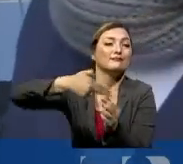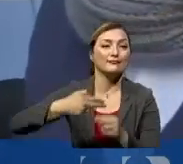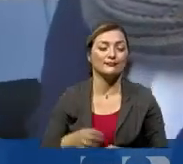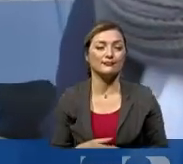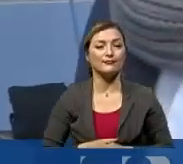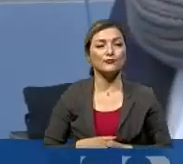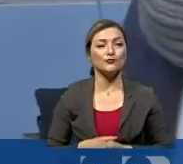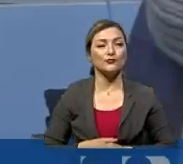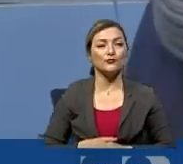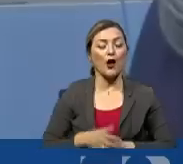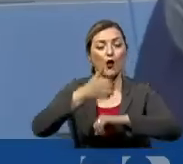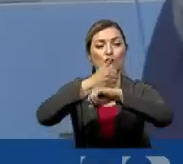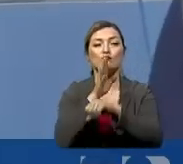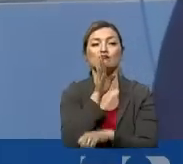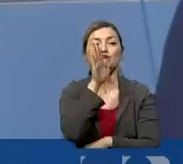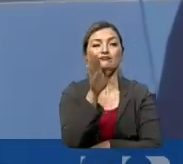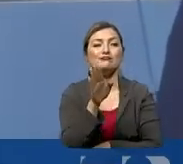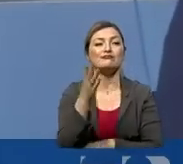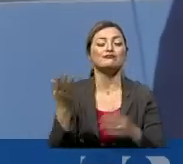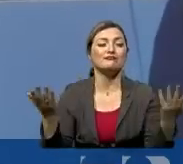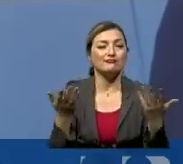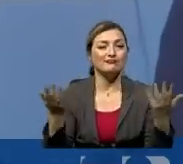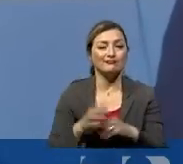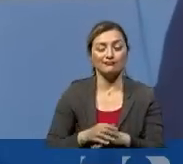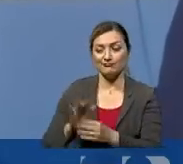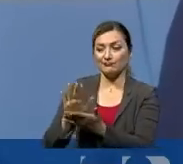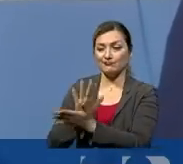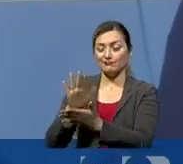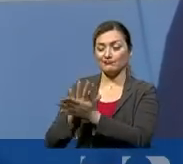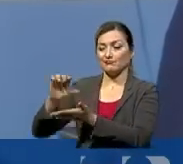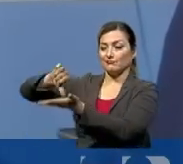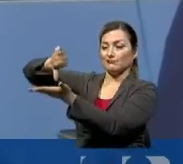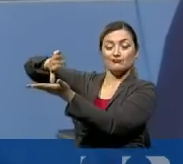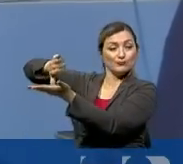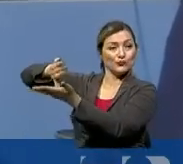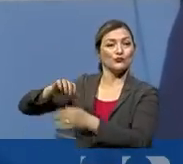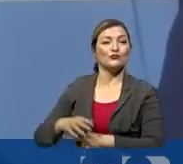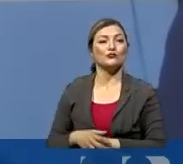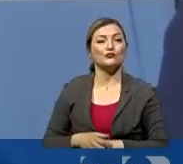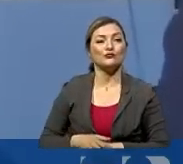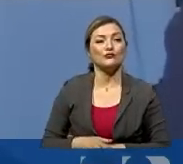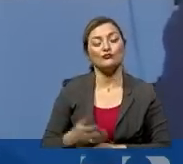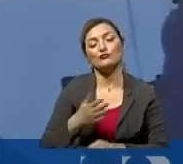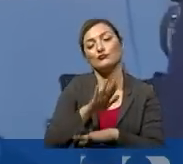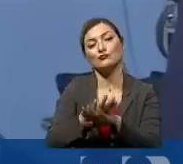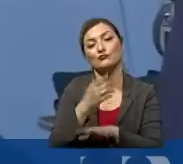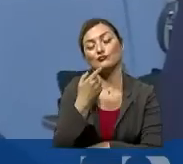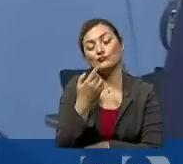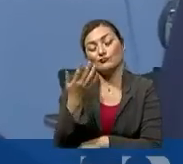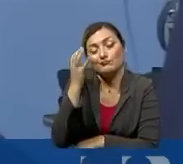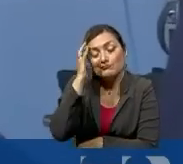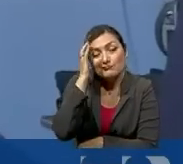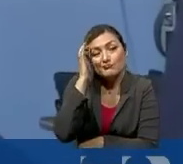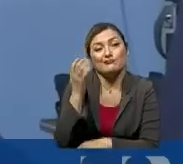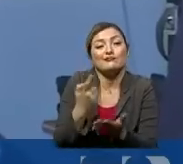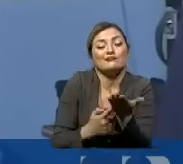autoridades siempre están presentes exclusivamente en unidades educativas urbanas. Yo creo que hemos dado muestras que nuestra